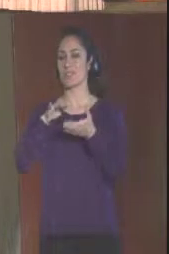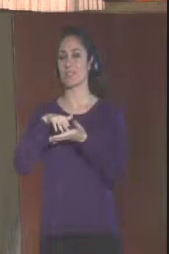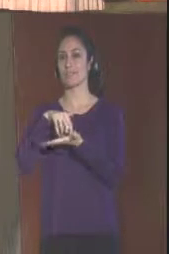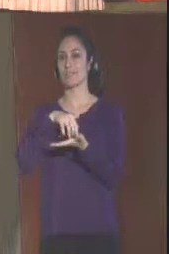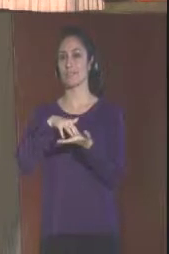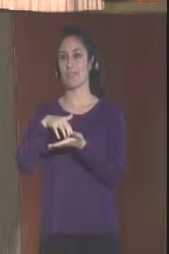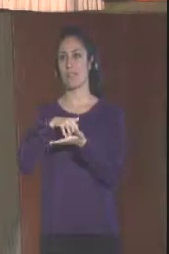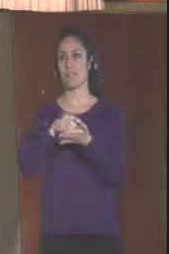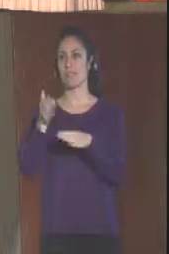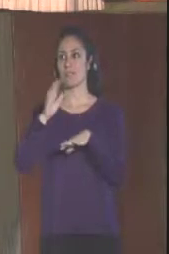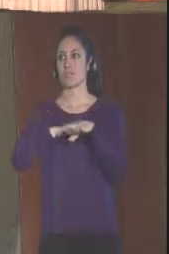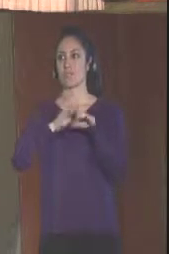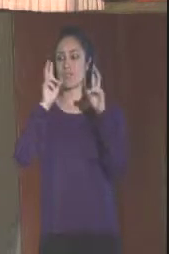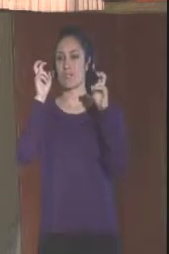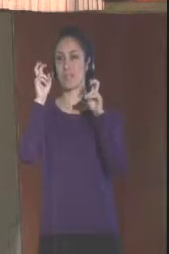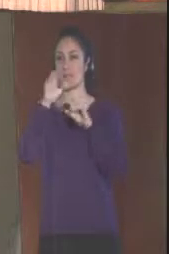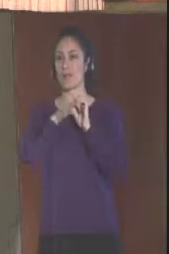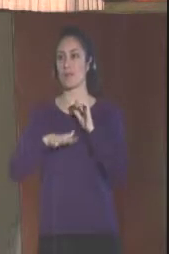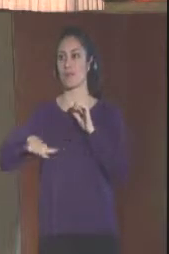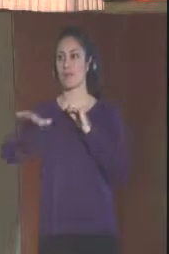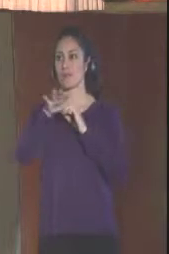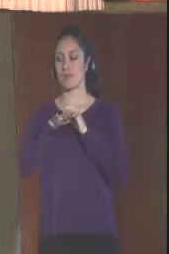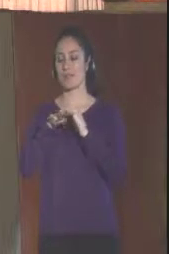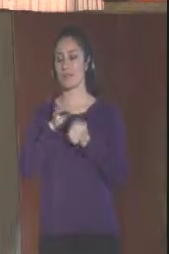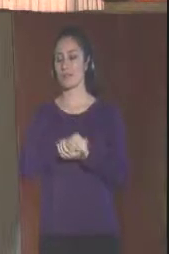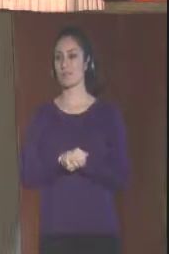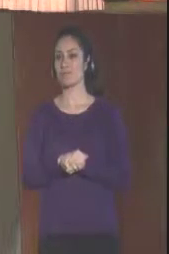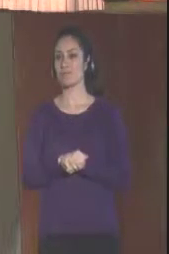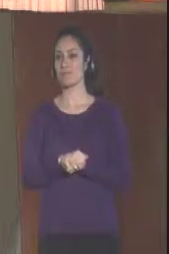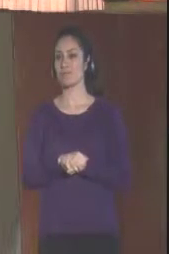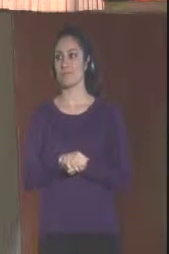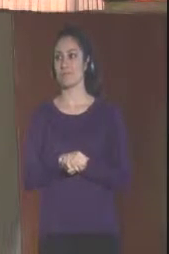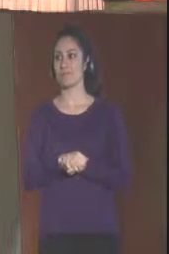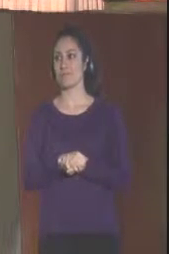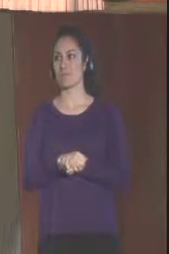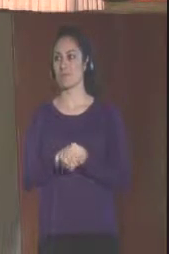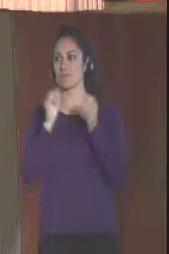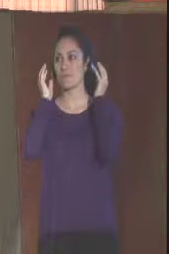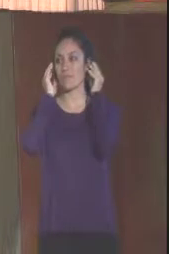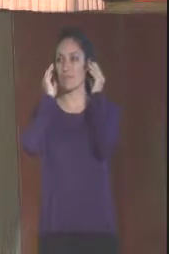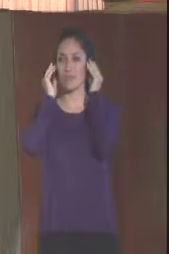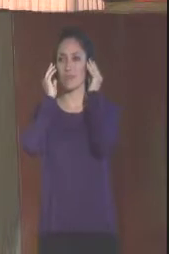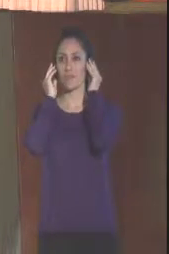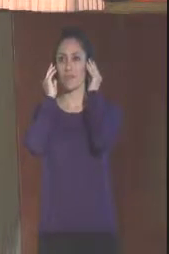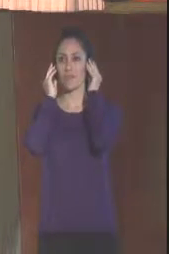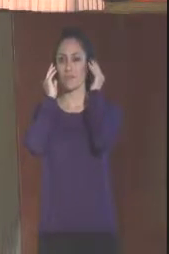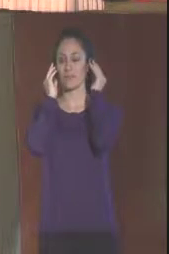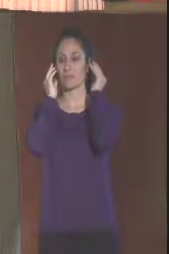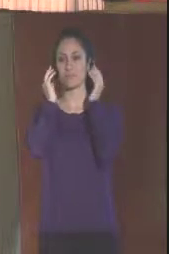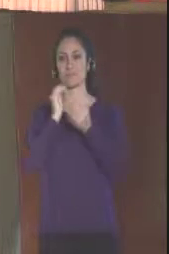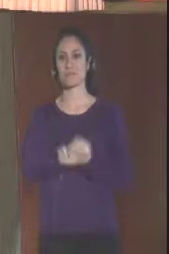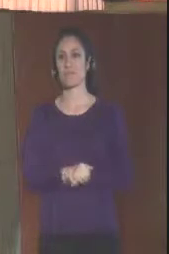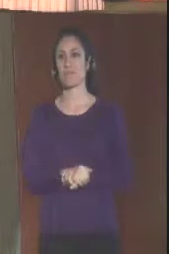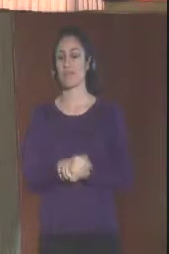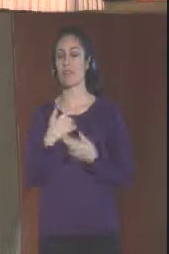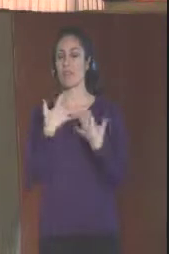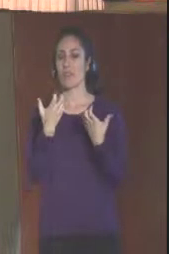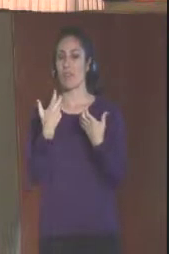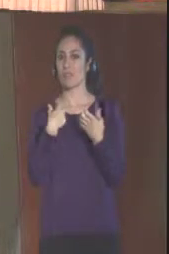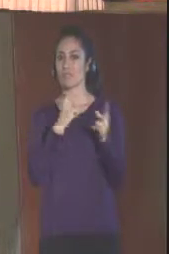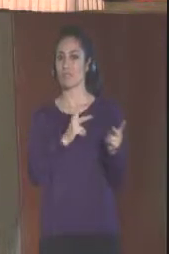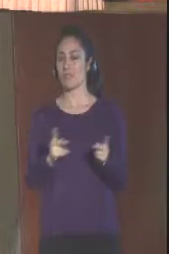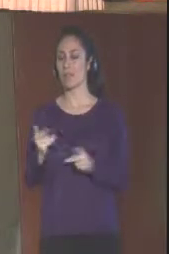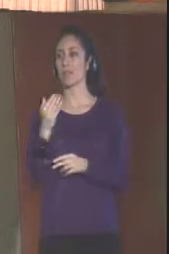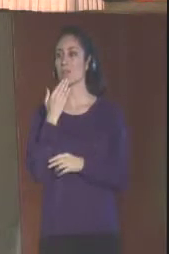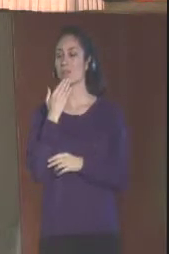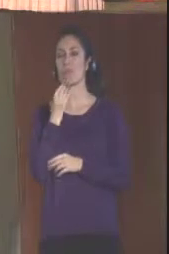vulnerables basadas en la planificación urbana y el efecto de la planificación urbana sobre este indicador. Quisiera plantearles a